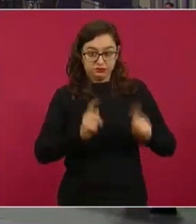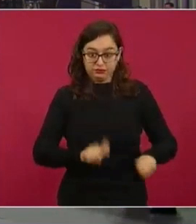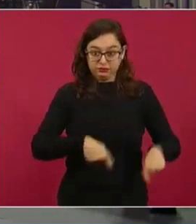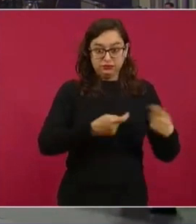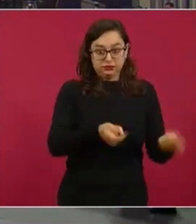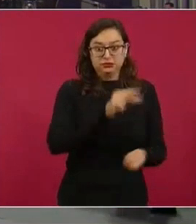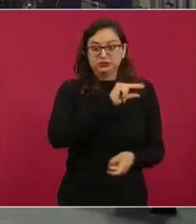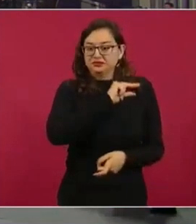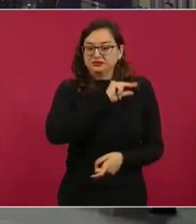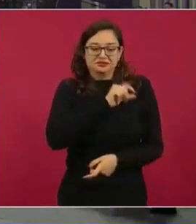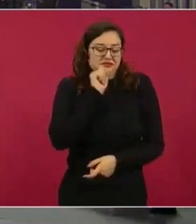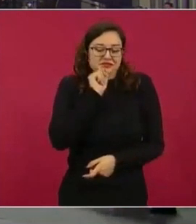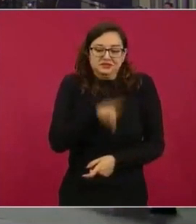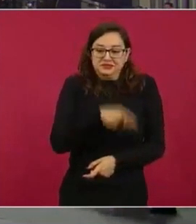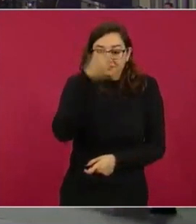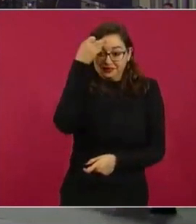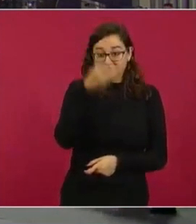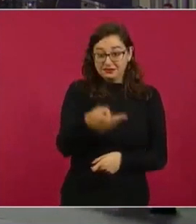aplica